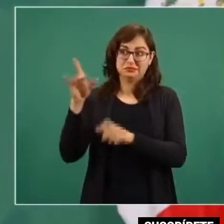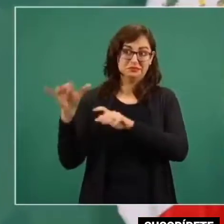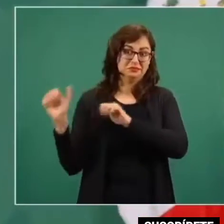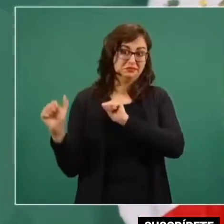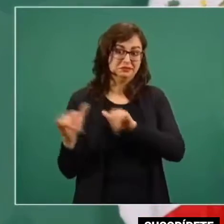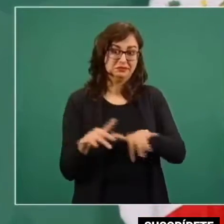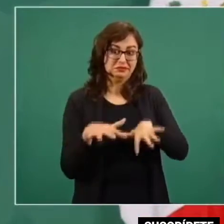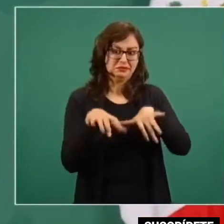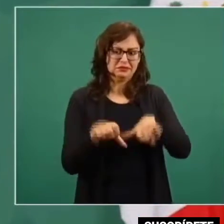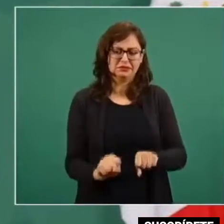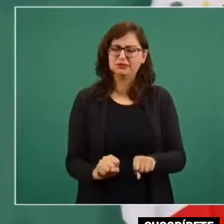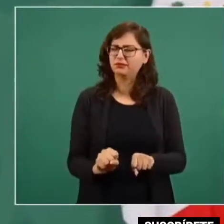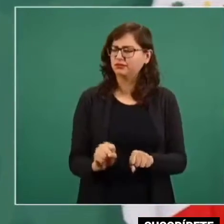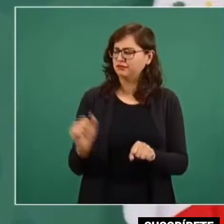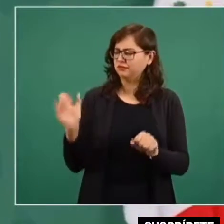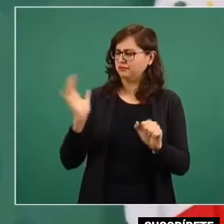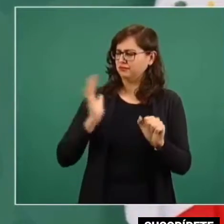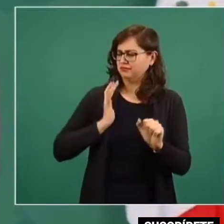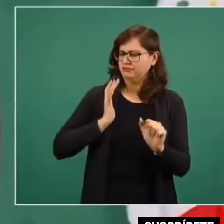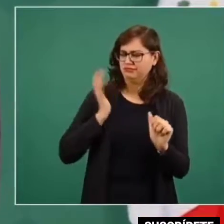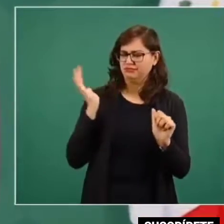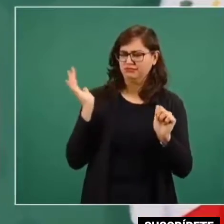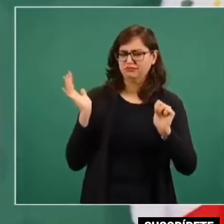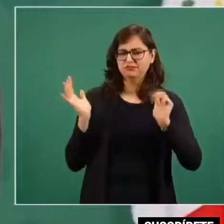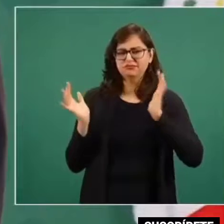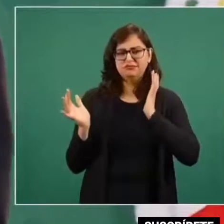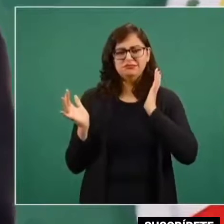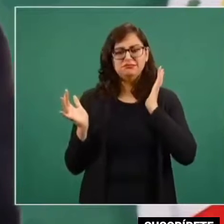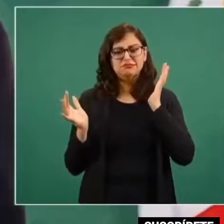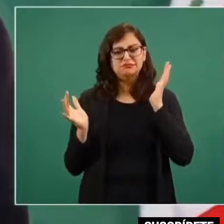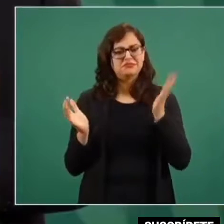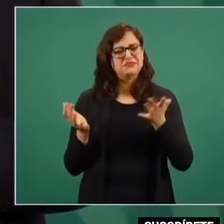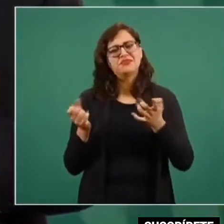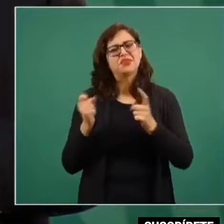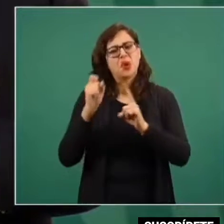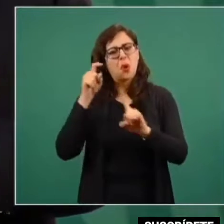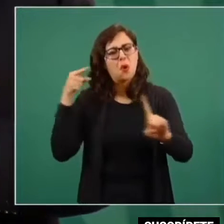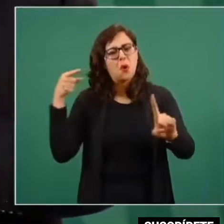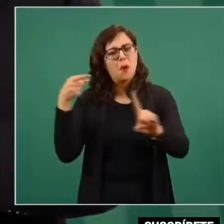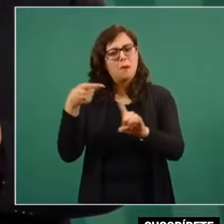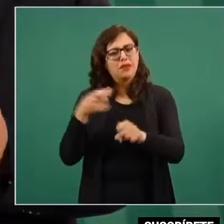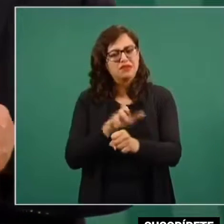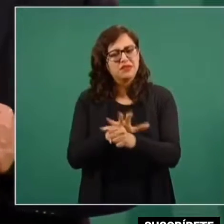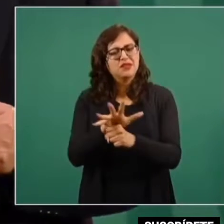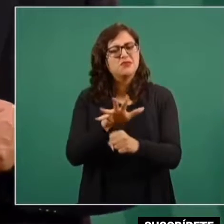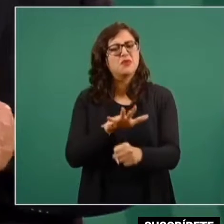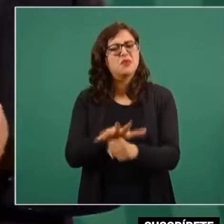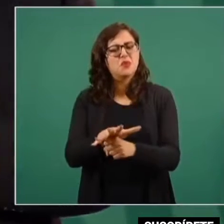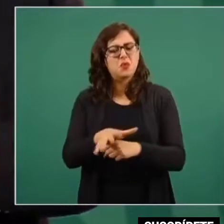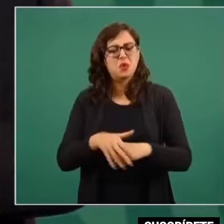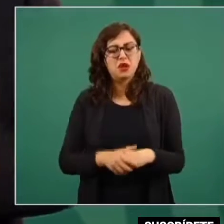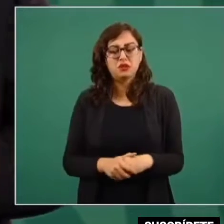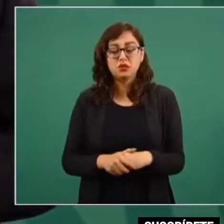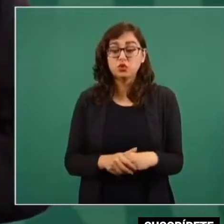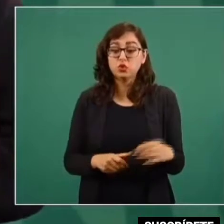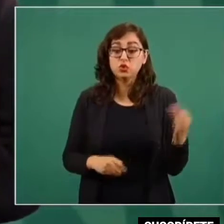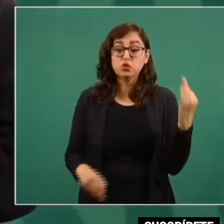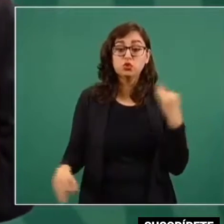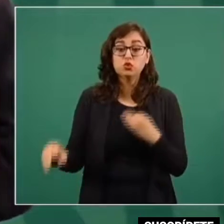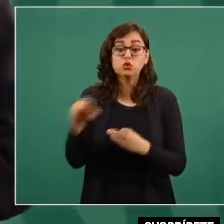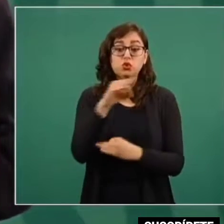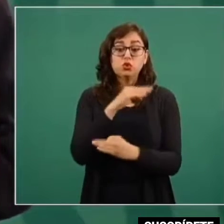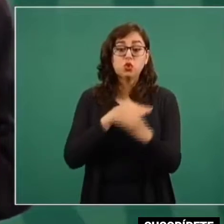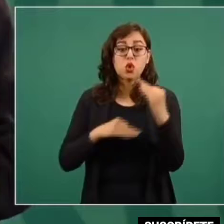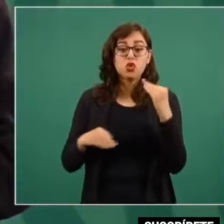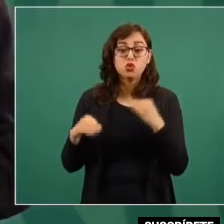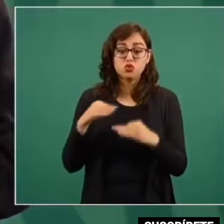propósito era que todos hiciéramos lo propio, ofreciéramos disculpas a los pueblos